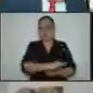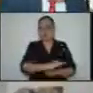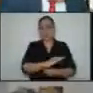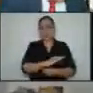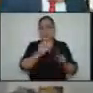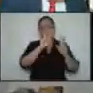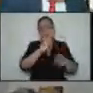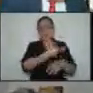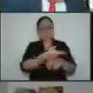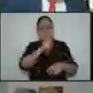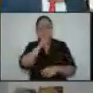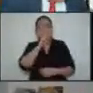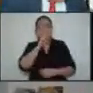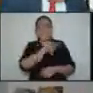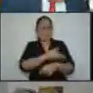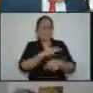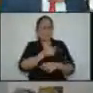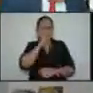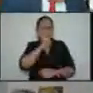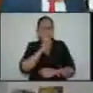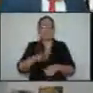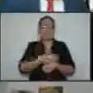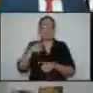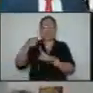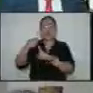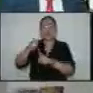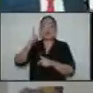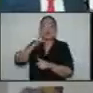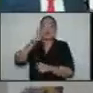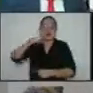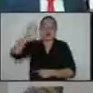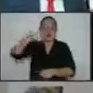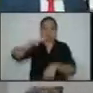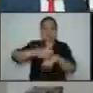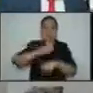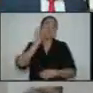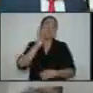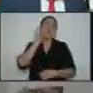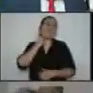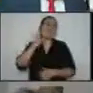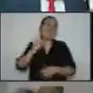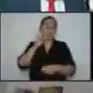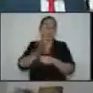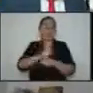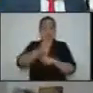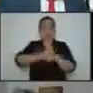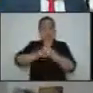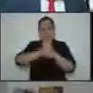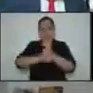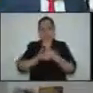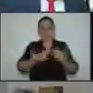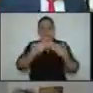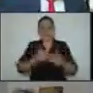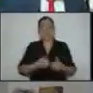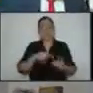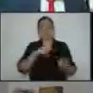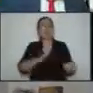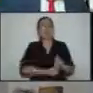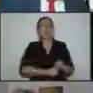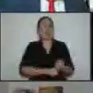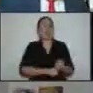una candidatura a Diputación Federal. La película se difunde en una plataforma con presencia en todo el